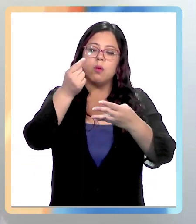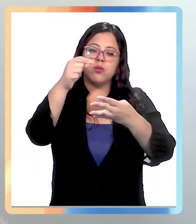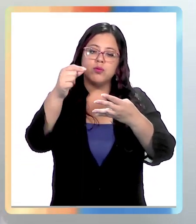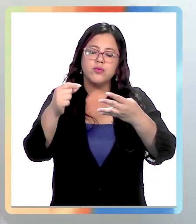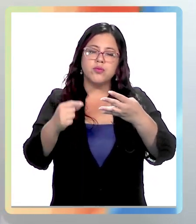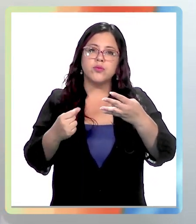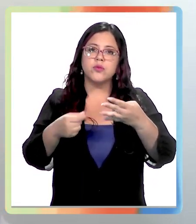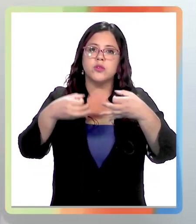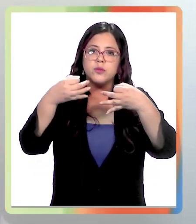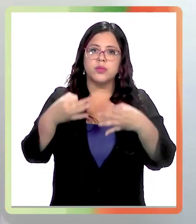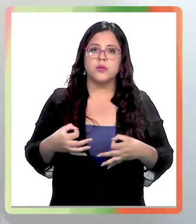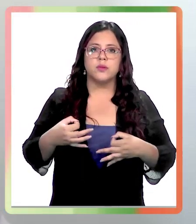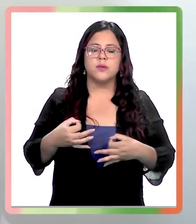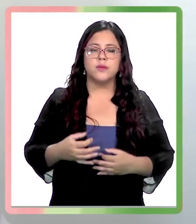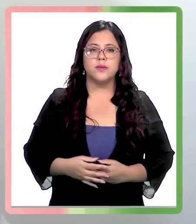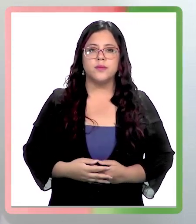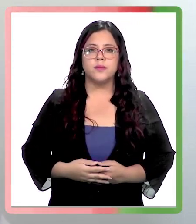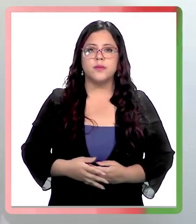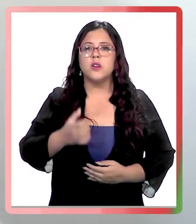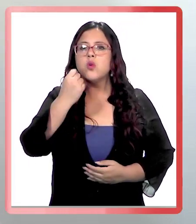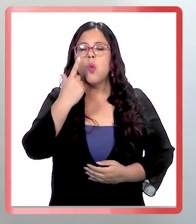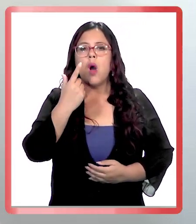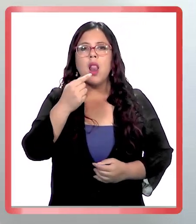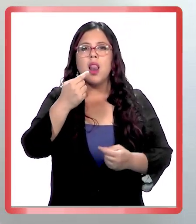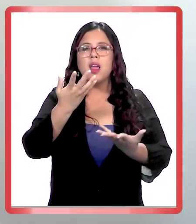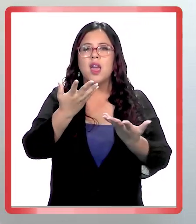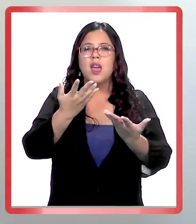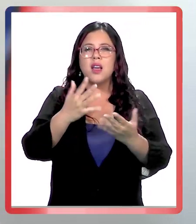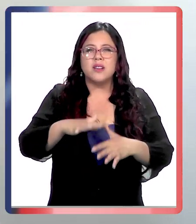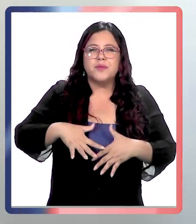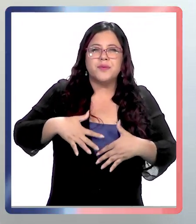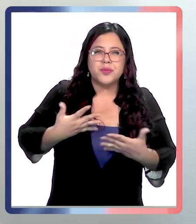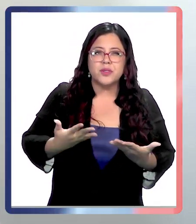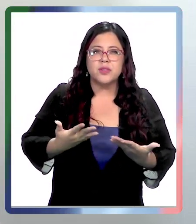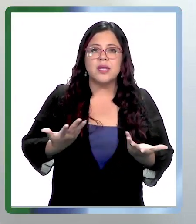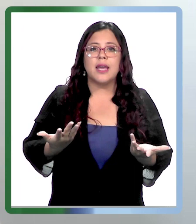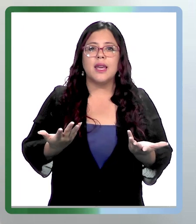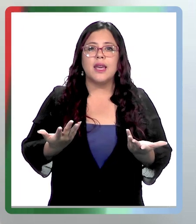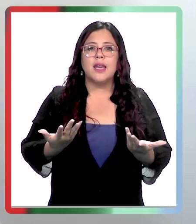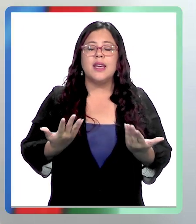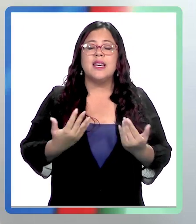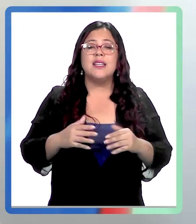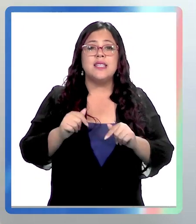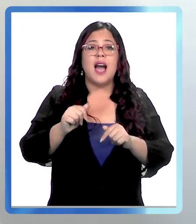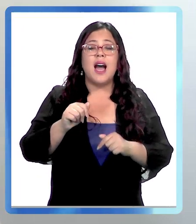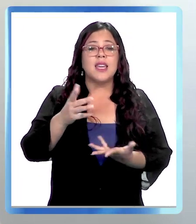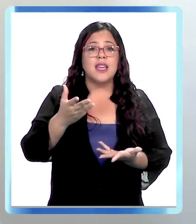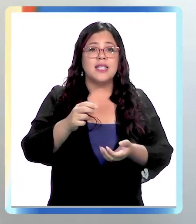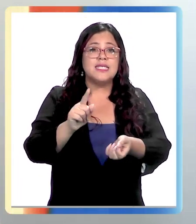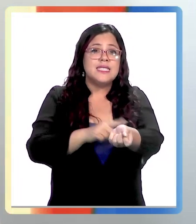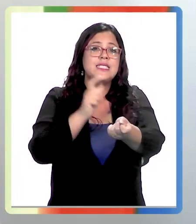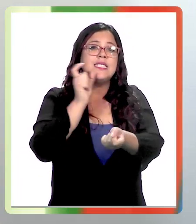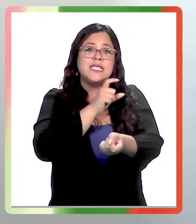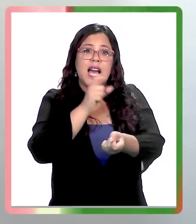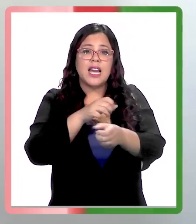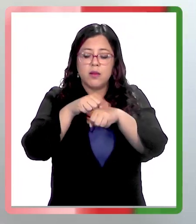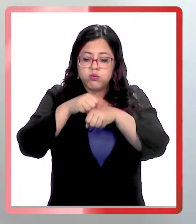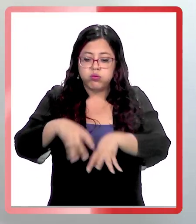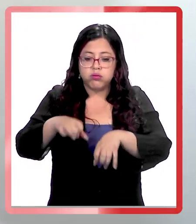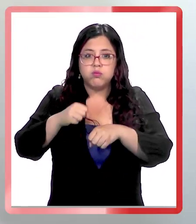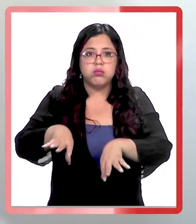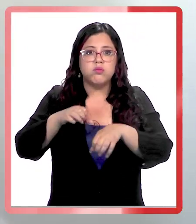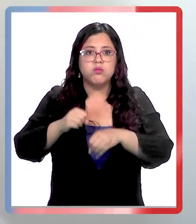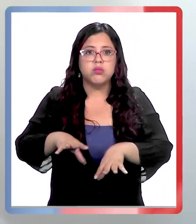conversar. Una es, el cáncer colorectal es un cáncer que da síntomas cuando ya está en etapas